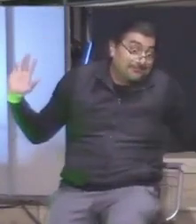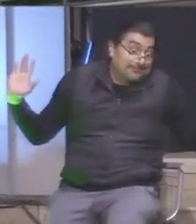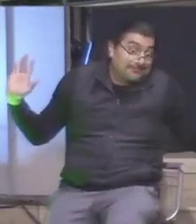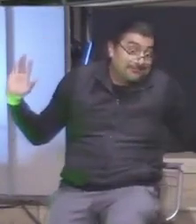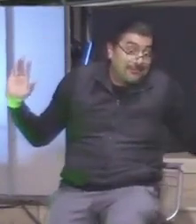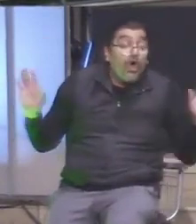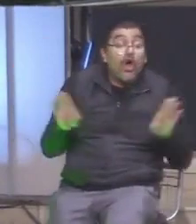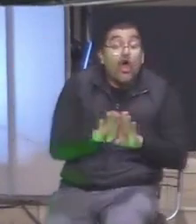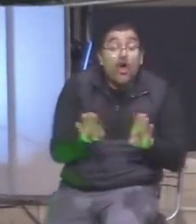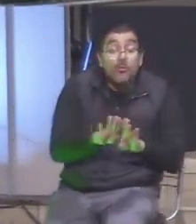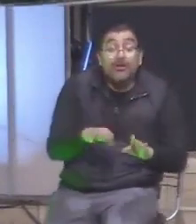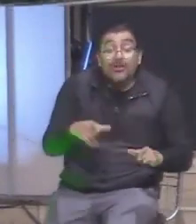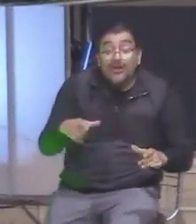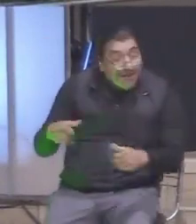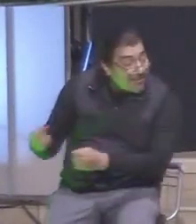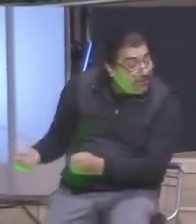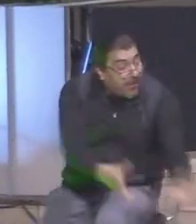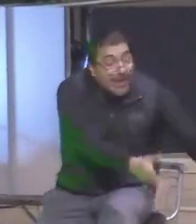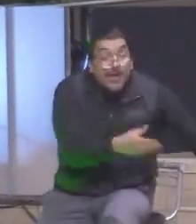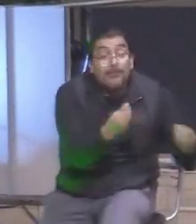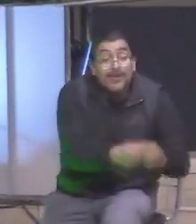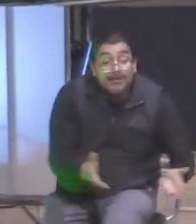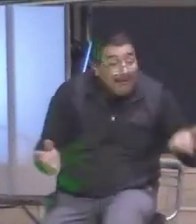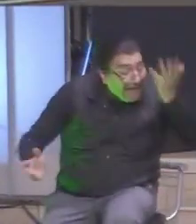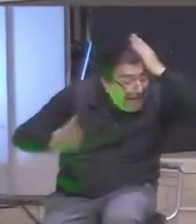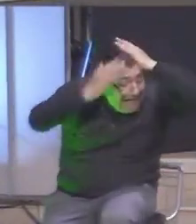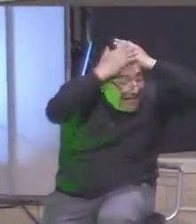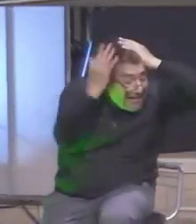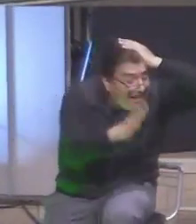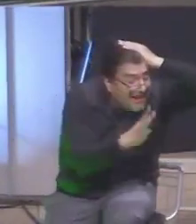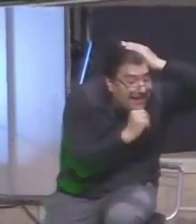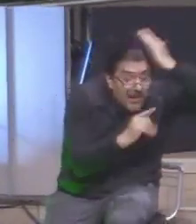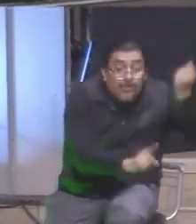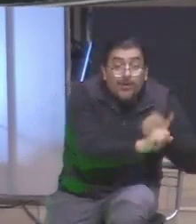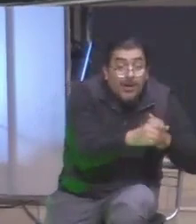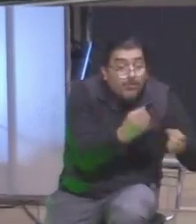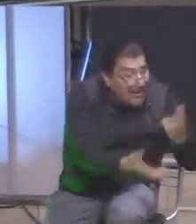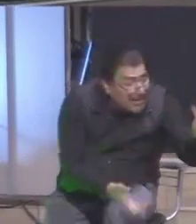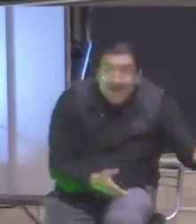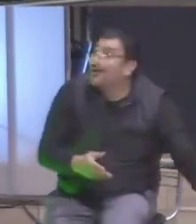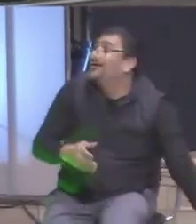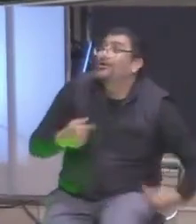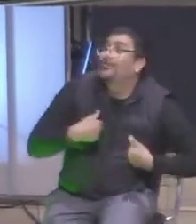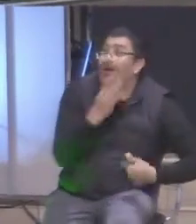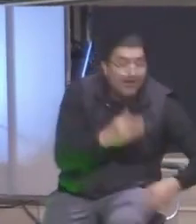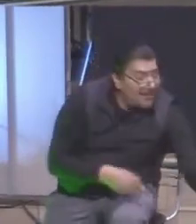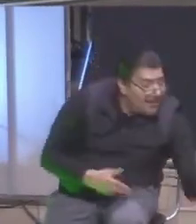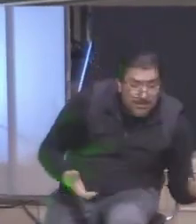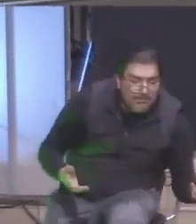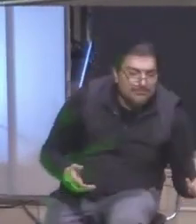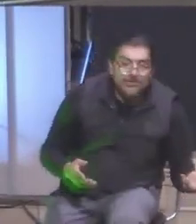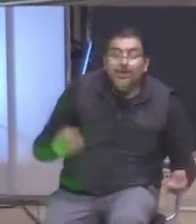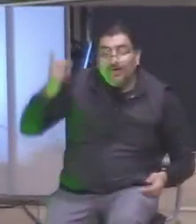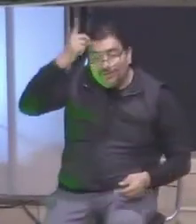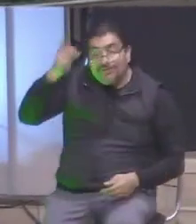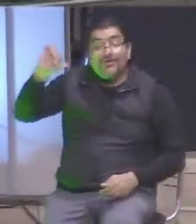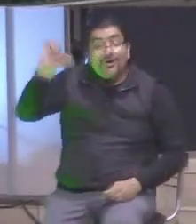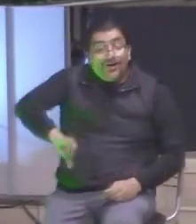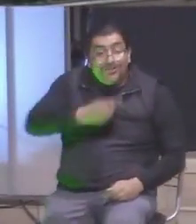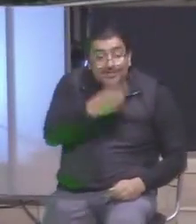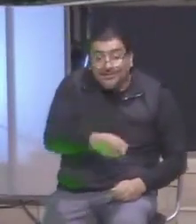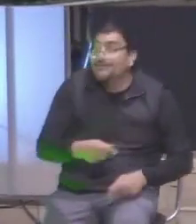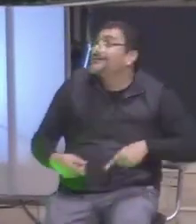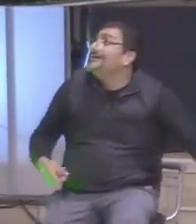llame el hacha que tengas hasta el fondo del agua y que no lo hayas podido sacar de ninguna forma Dios te está diciendo el día de